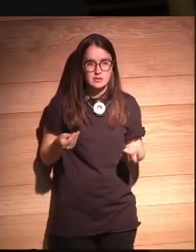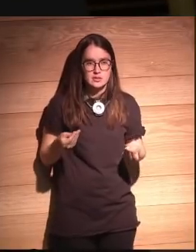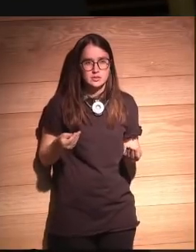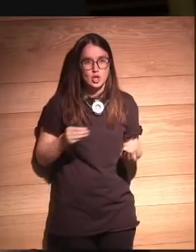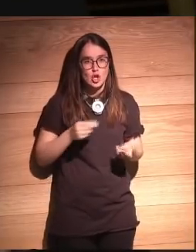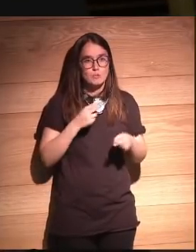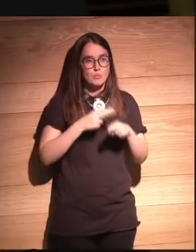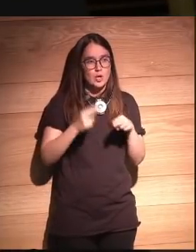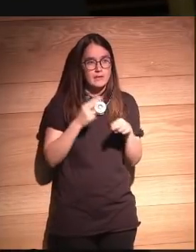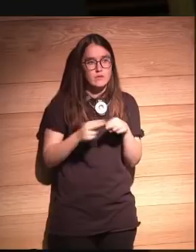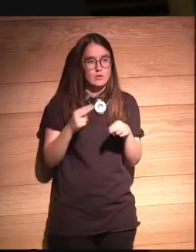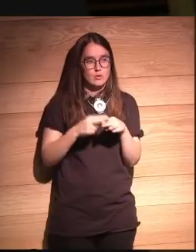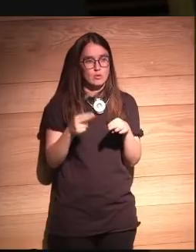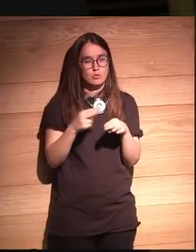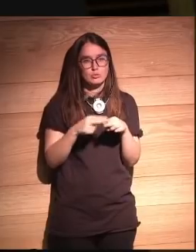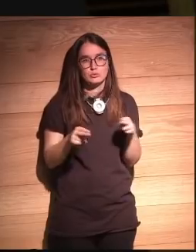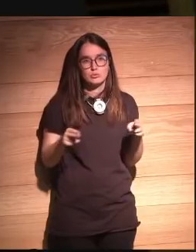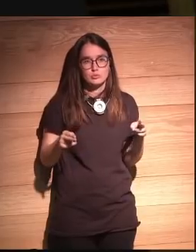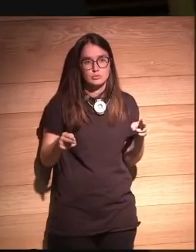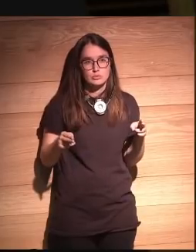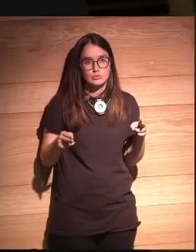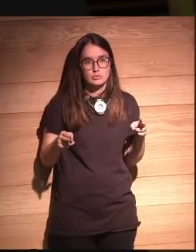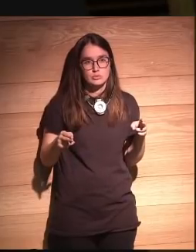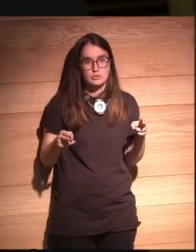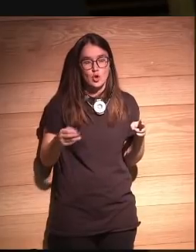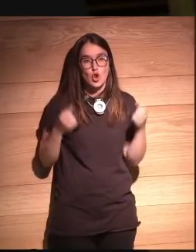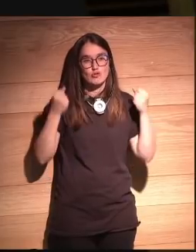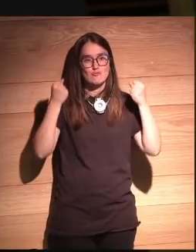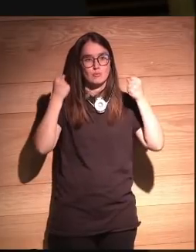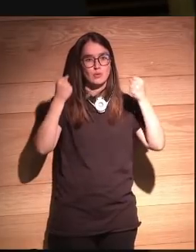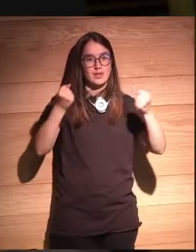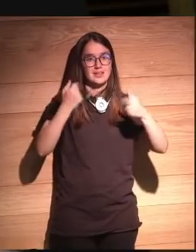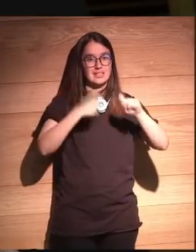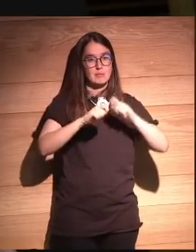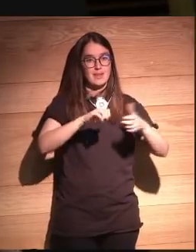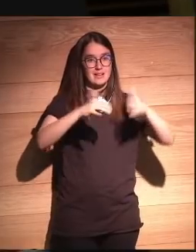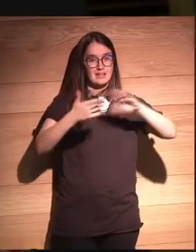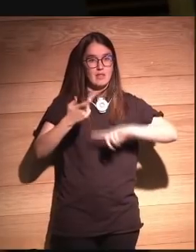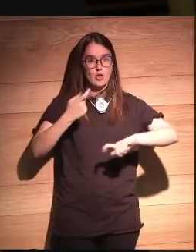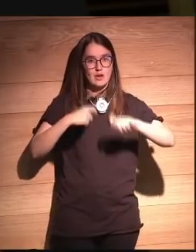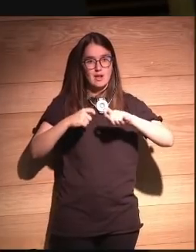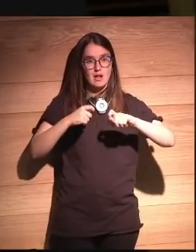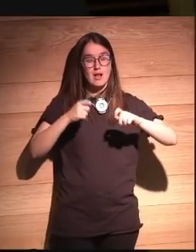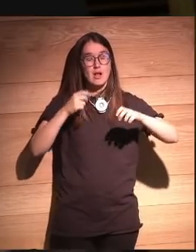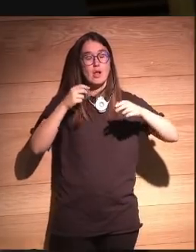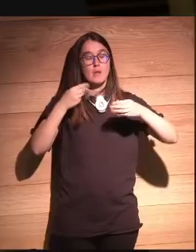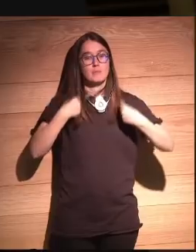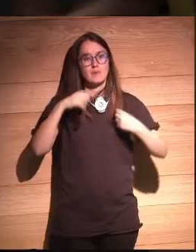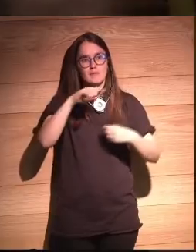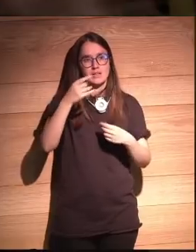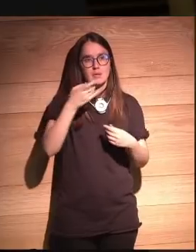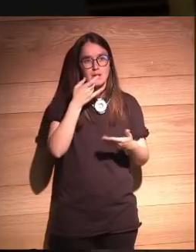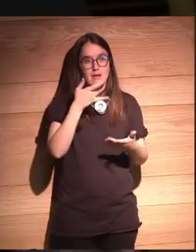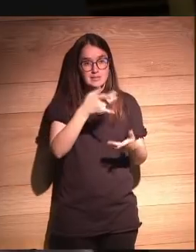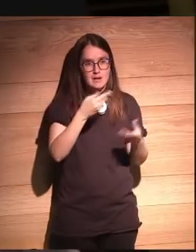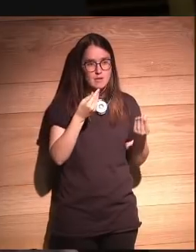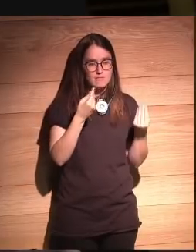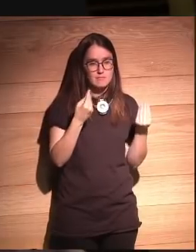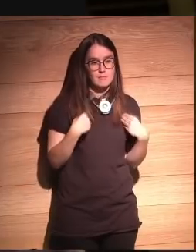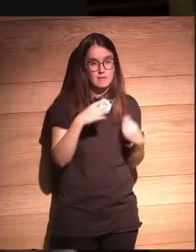los políticos o los poderes que han mercantilizado la vivienda para mantener esa escasez? Porque esa vivienda estará